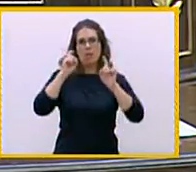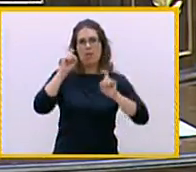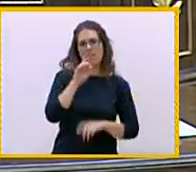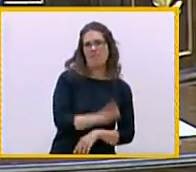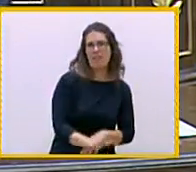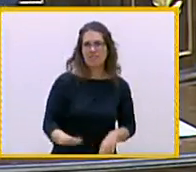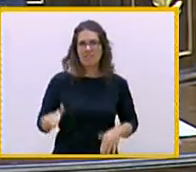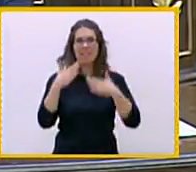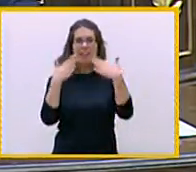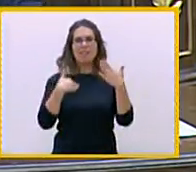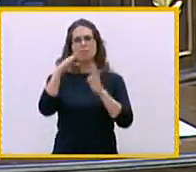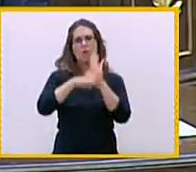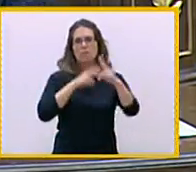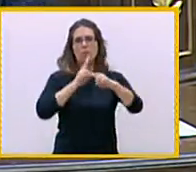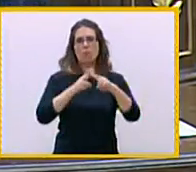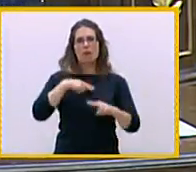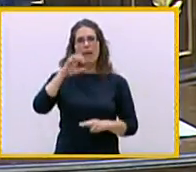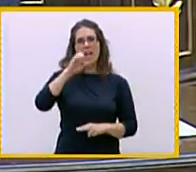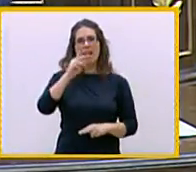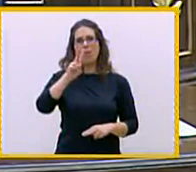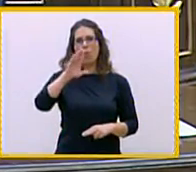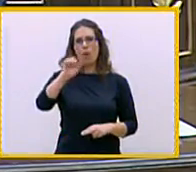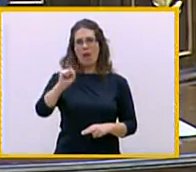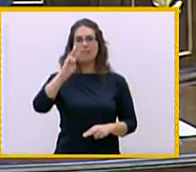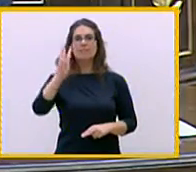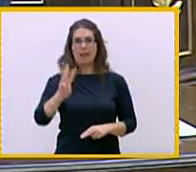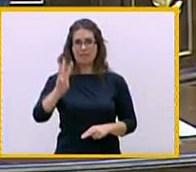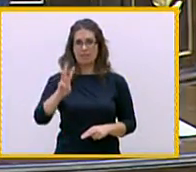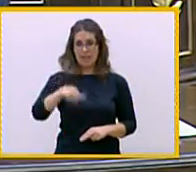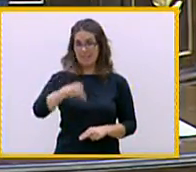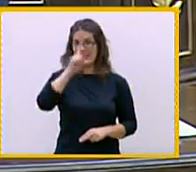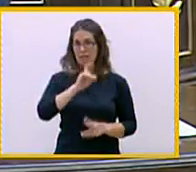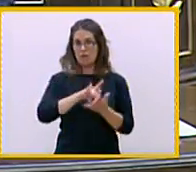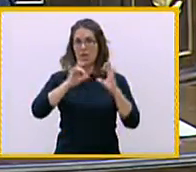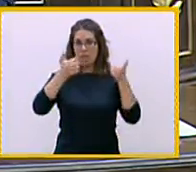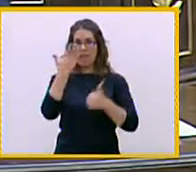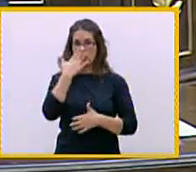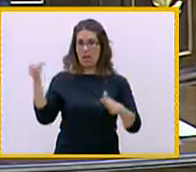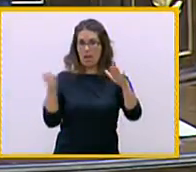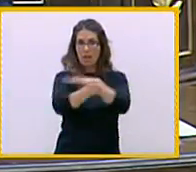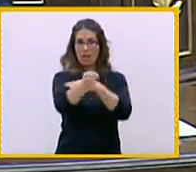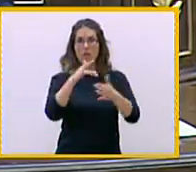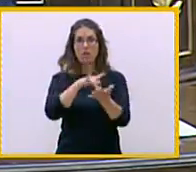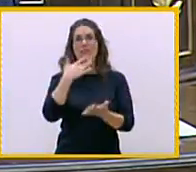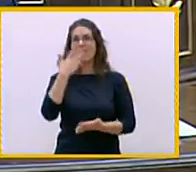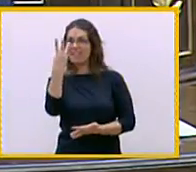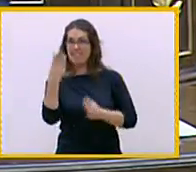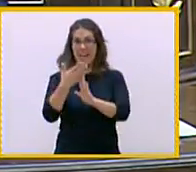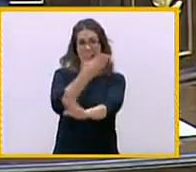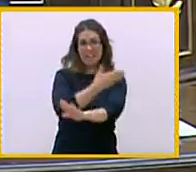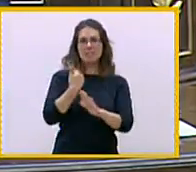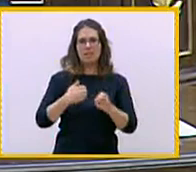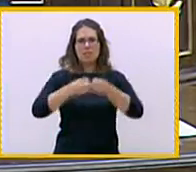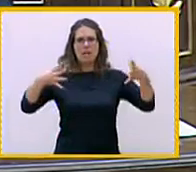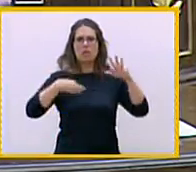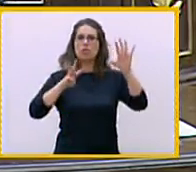Educa 3. Este curso, el número de niños que comienza su escolarización antes de los 3 años ha aumentado cerca de un